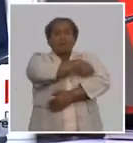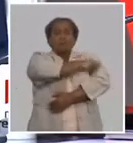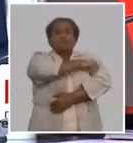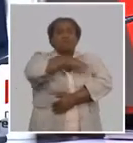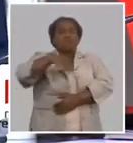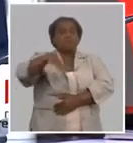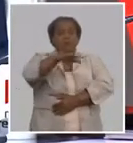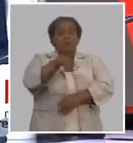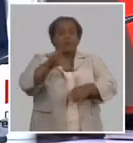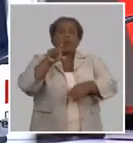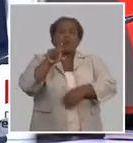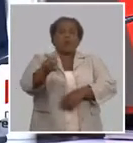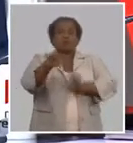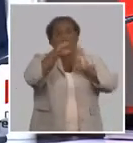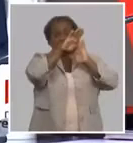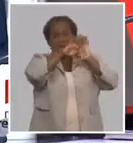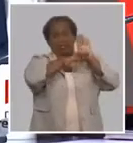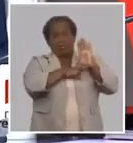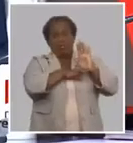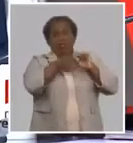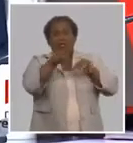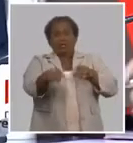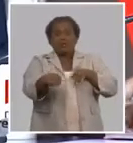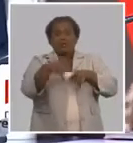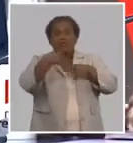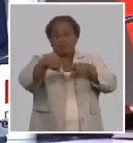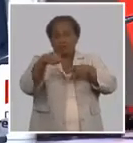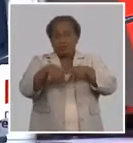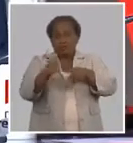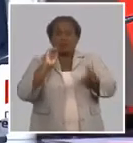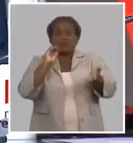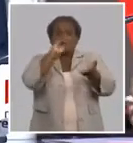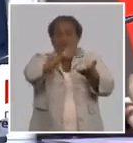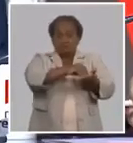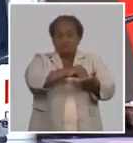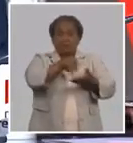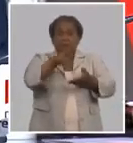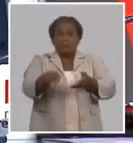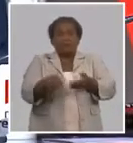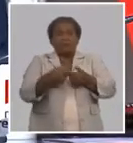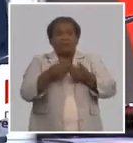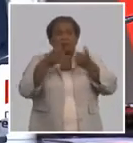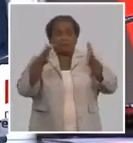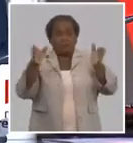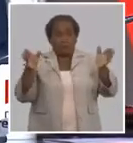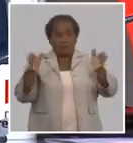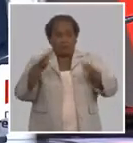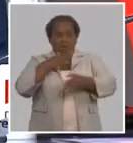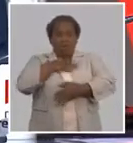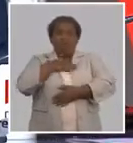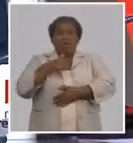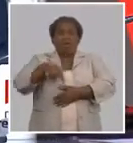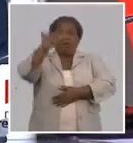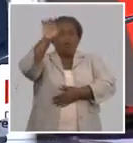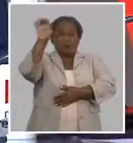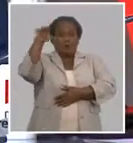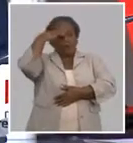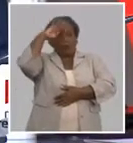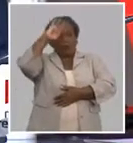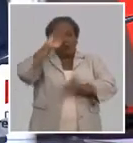con las últimas medidas y actividades que se han establecido para la reapertura de nuestros aeropuertos